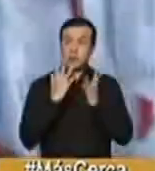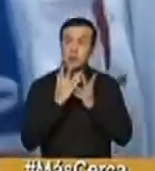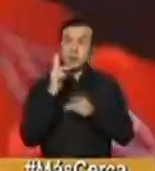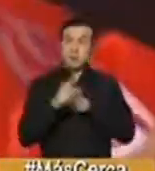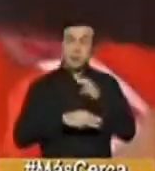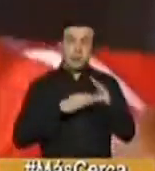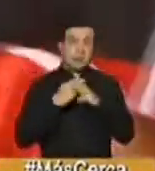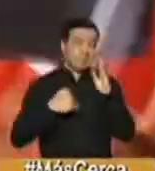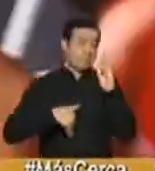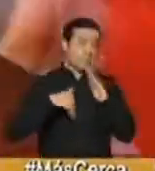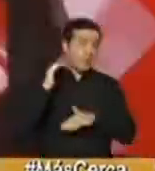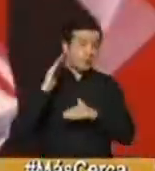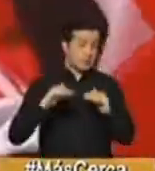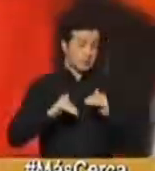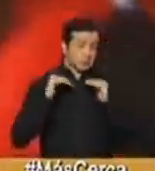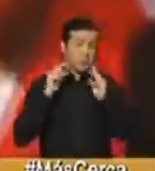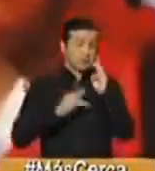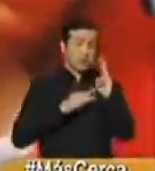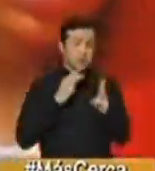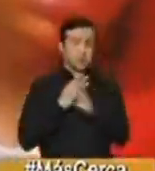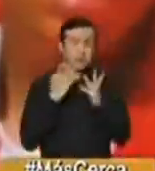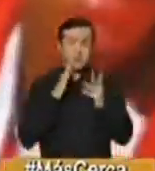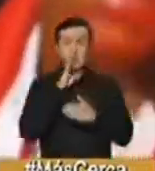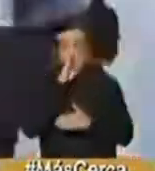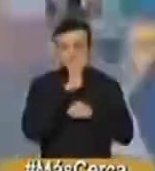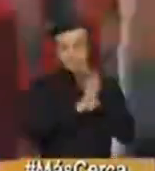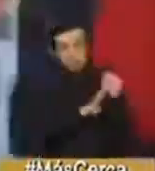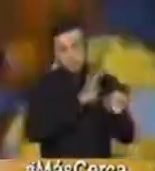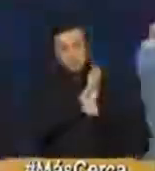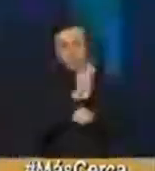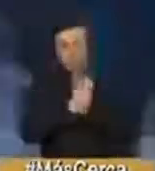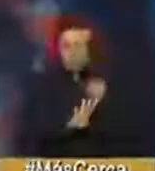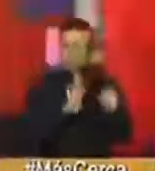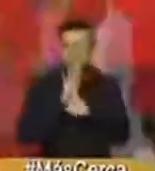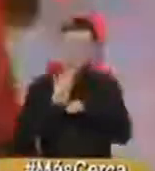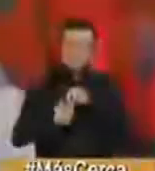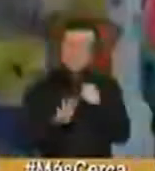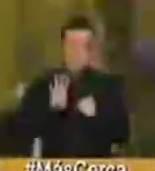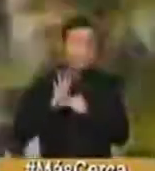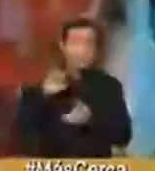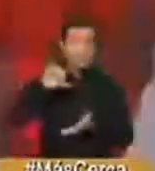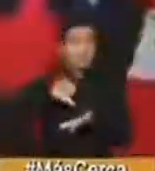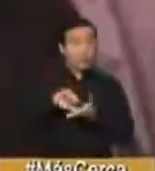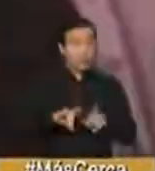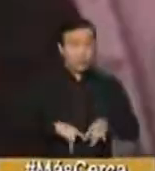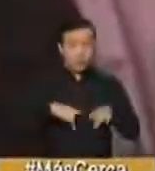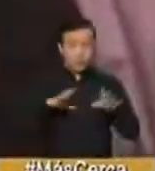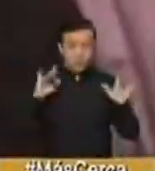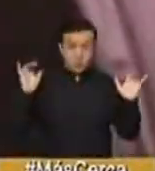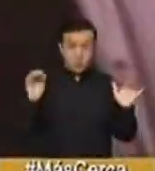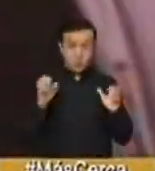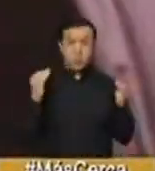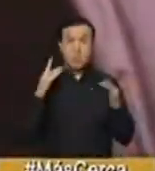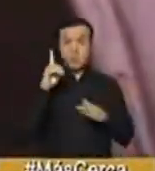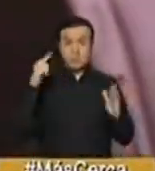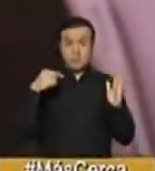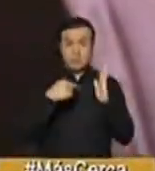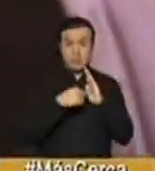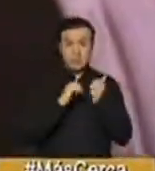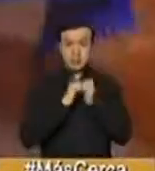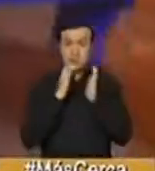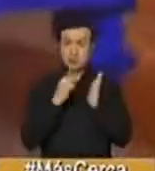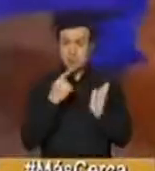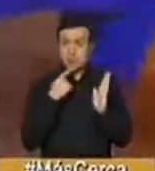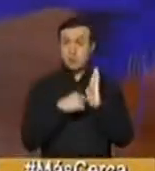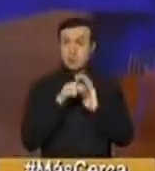más grande del mundo, que se desarrolla cada 4 años. En la ciudad australiana se reunieron más de 1000 atletas, entre